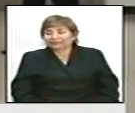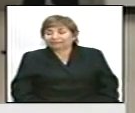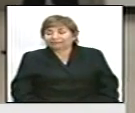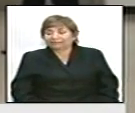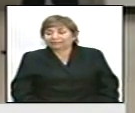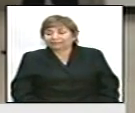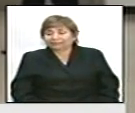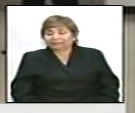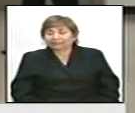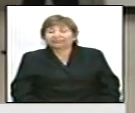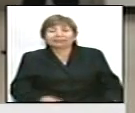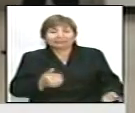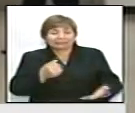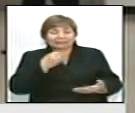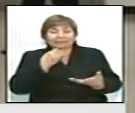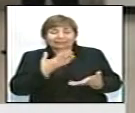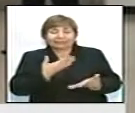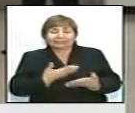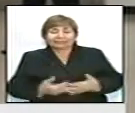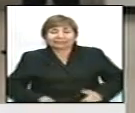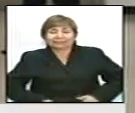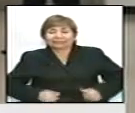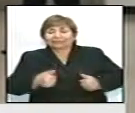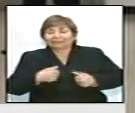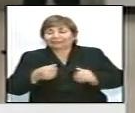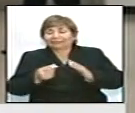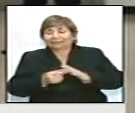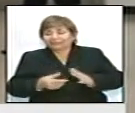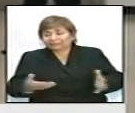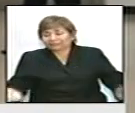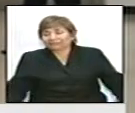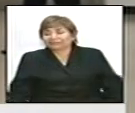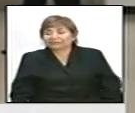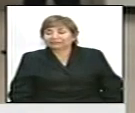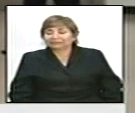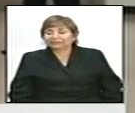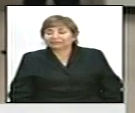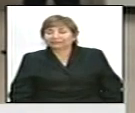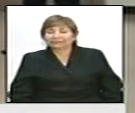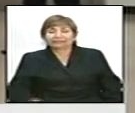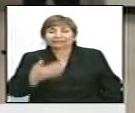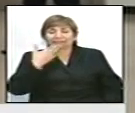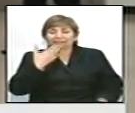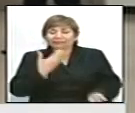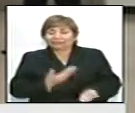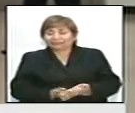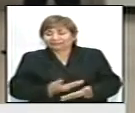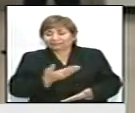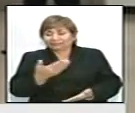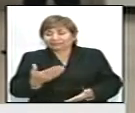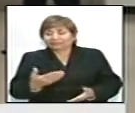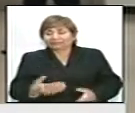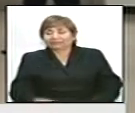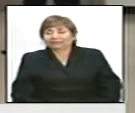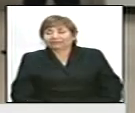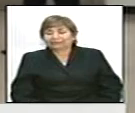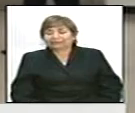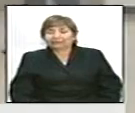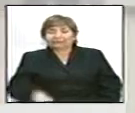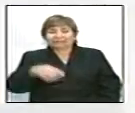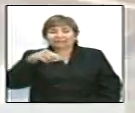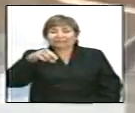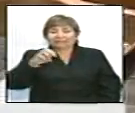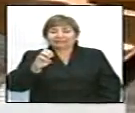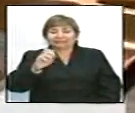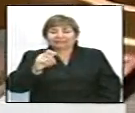la señora Gisela Villa y su esposo, y también agradecer acá al señor Francisco